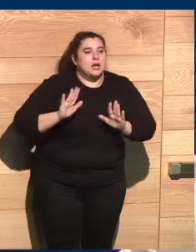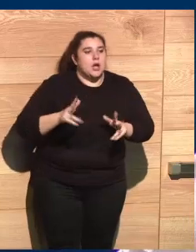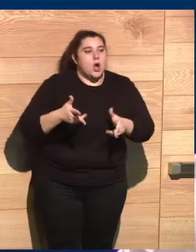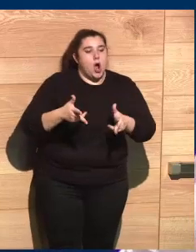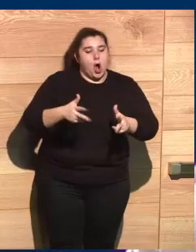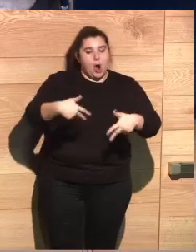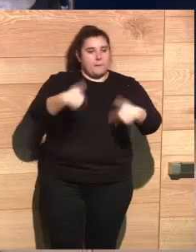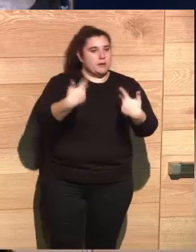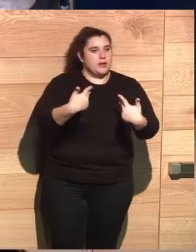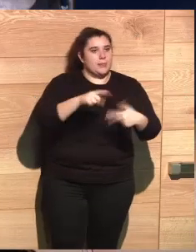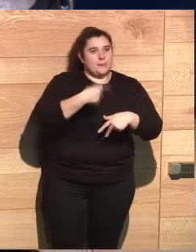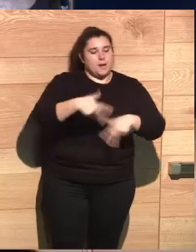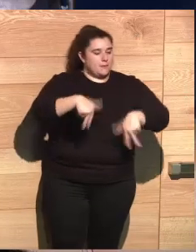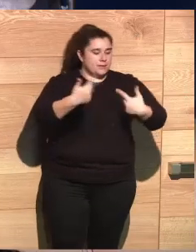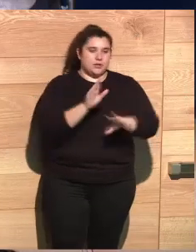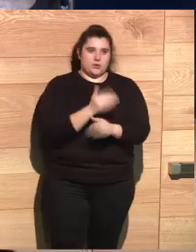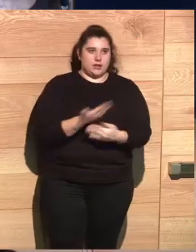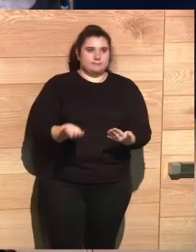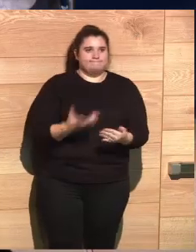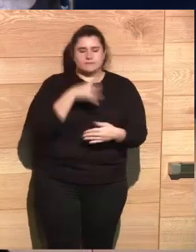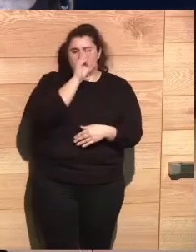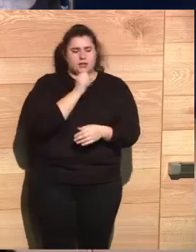Yo no lo he entendido. De acuerdo.